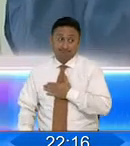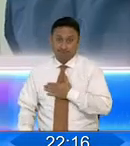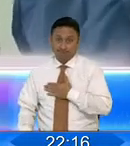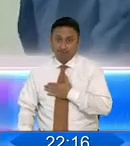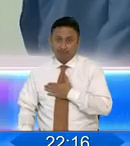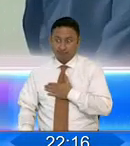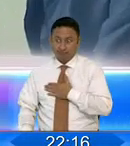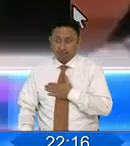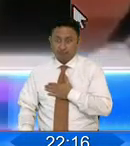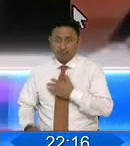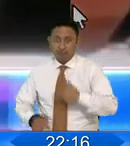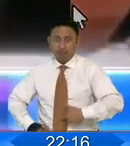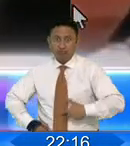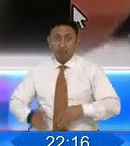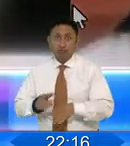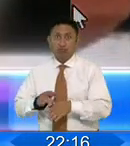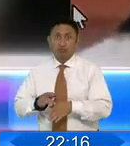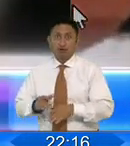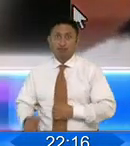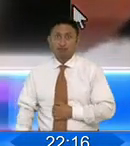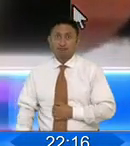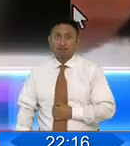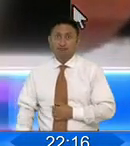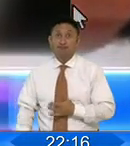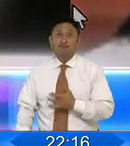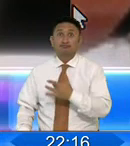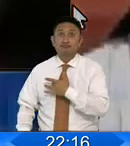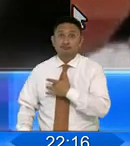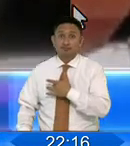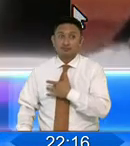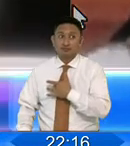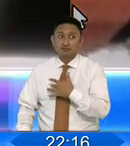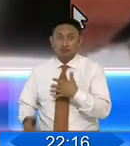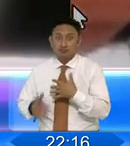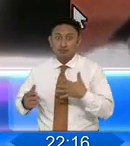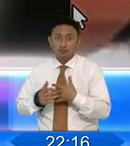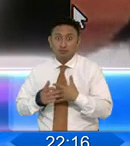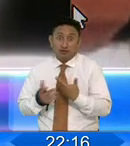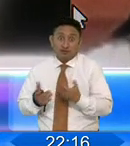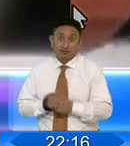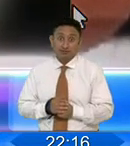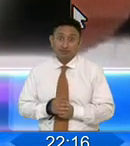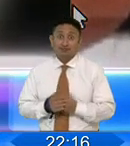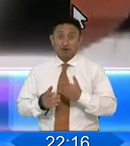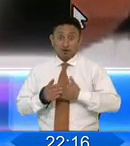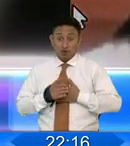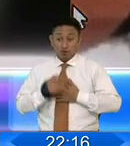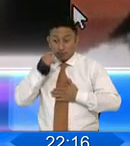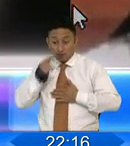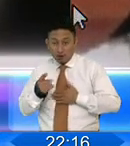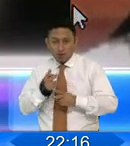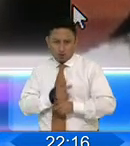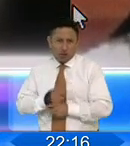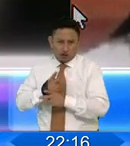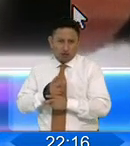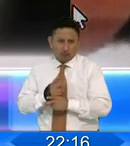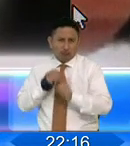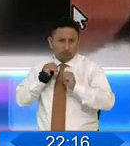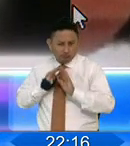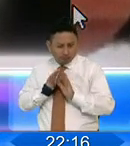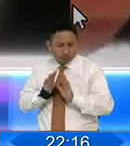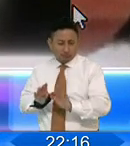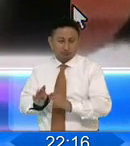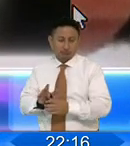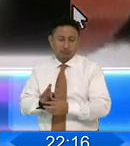está en riesgo. Pues el sentimiento también es de miedo, porque uno en la guardia trata de cuidarse y lo que más va a